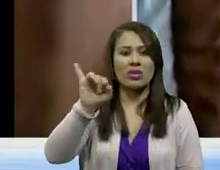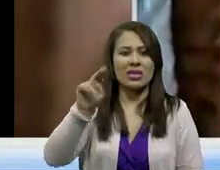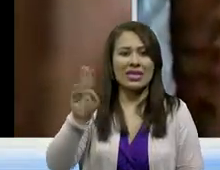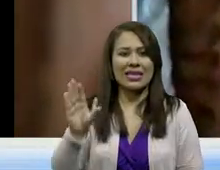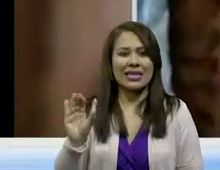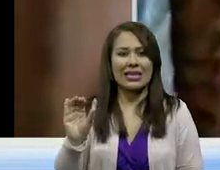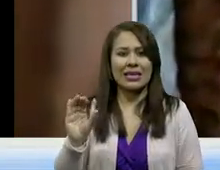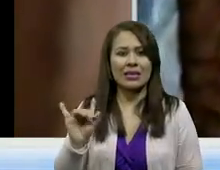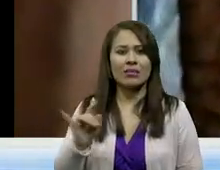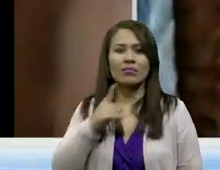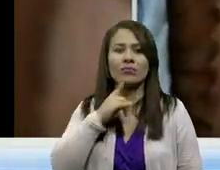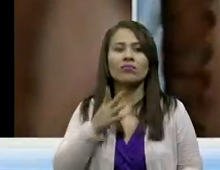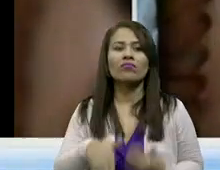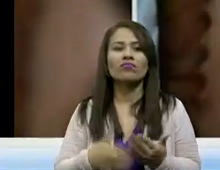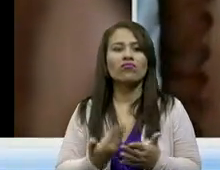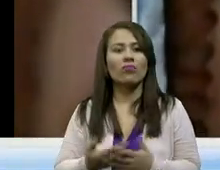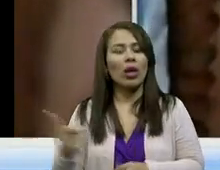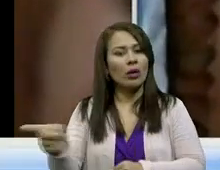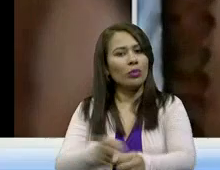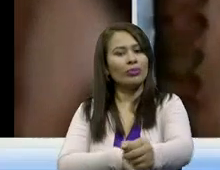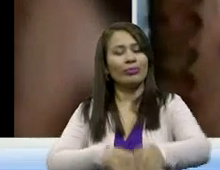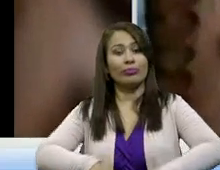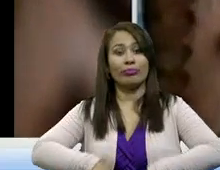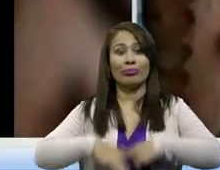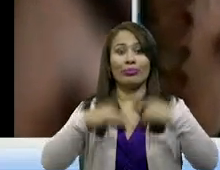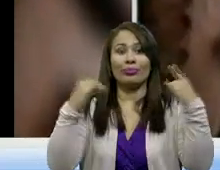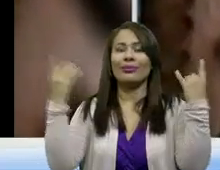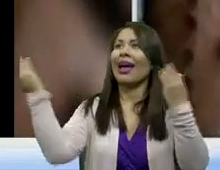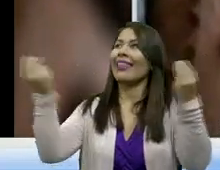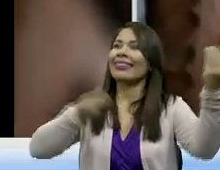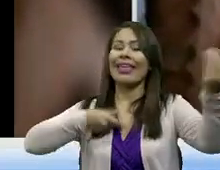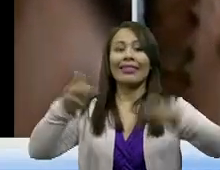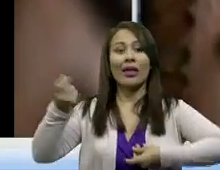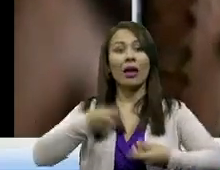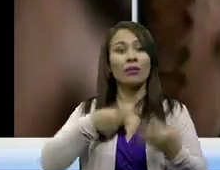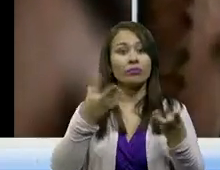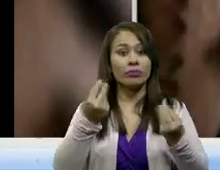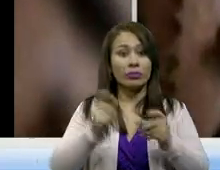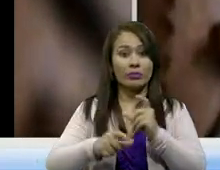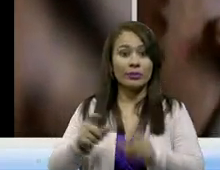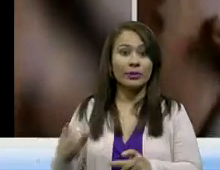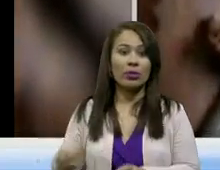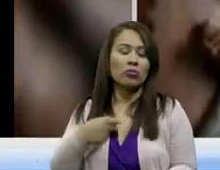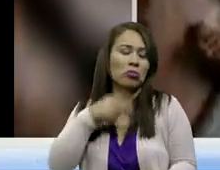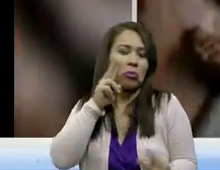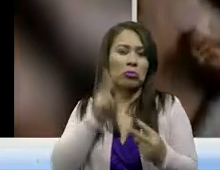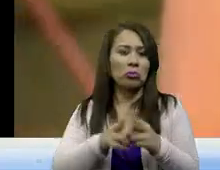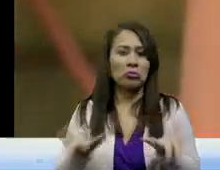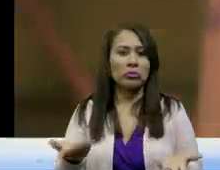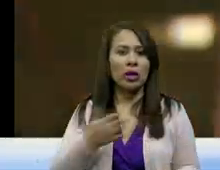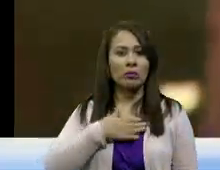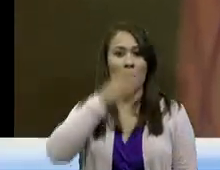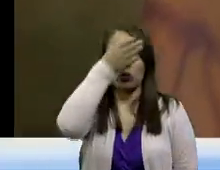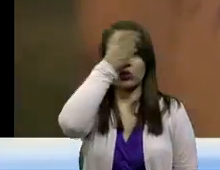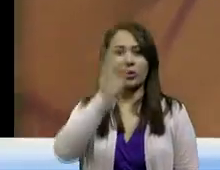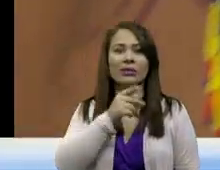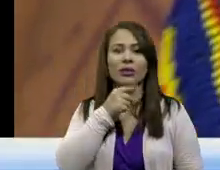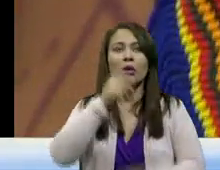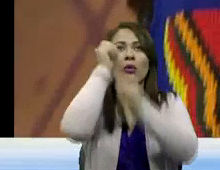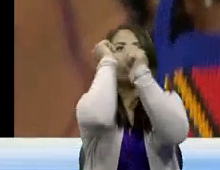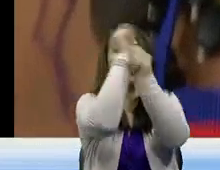Nunqui, tiene toda la riqueza. Que mucha gente de nuestra cultura, más prácticamente los